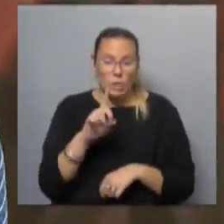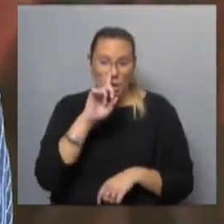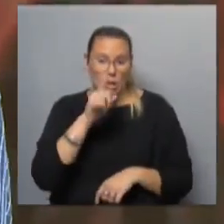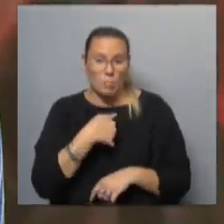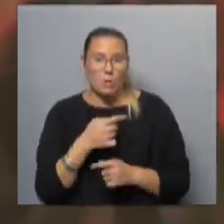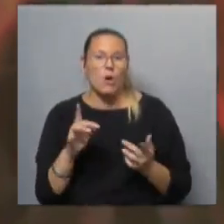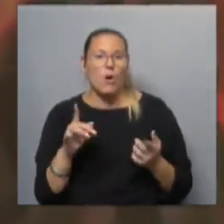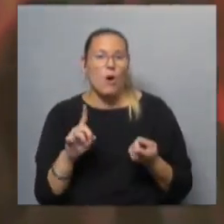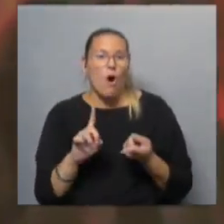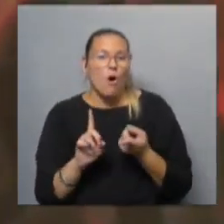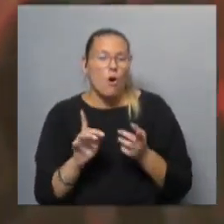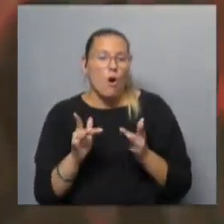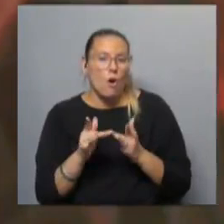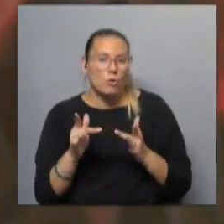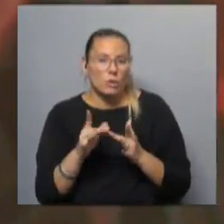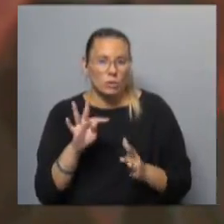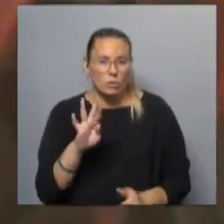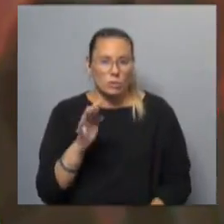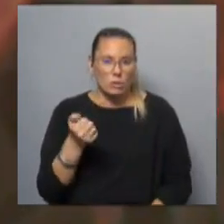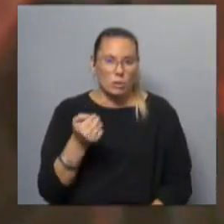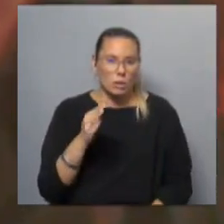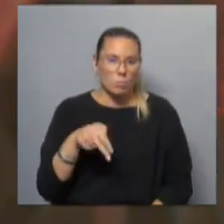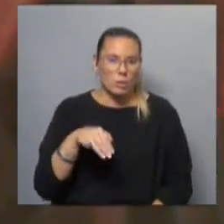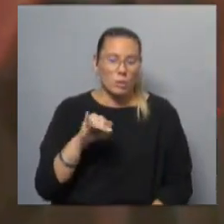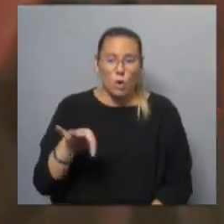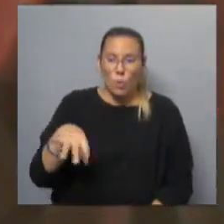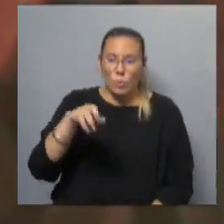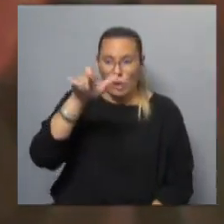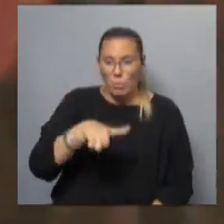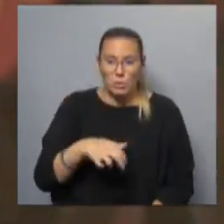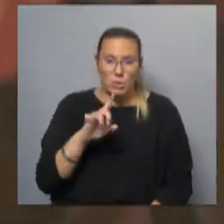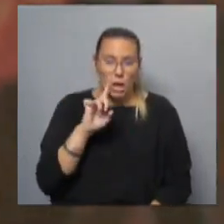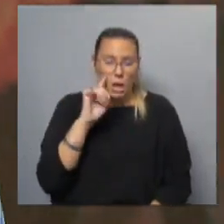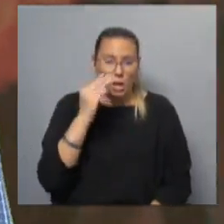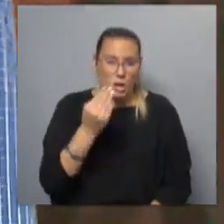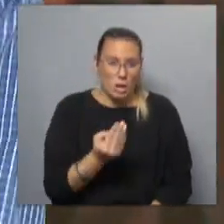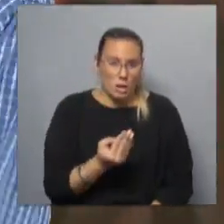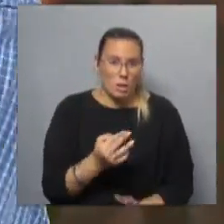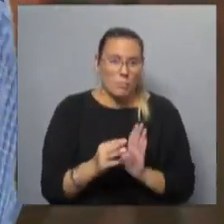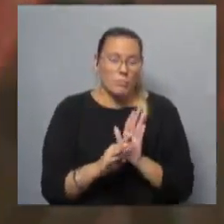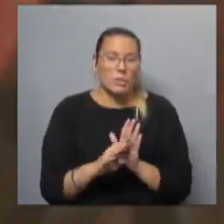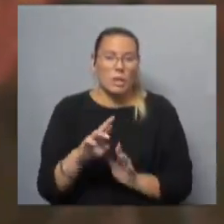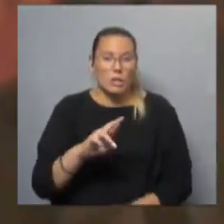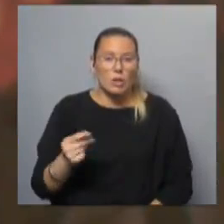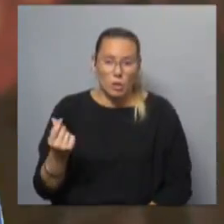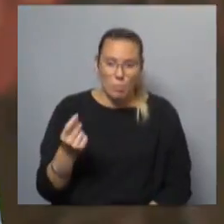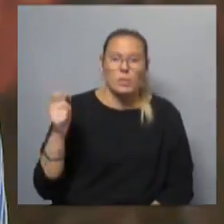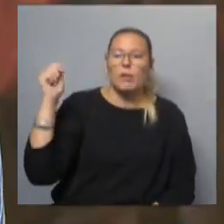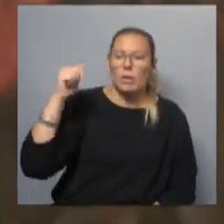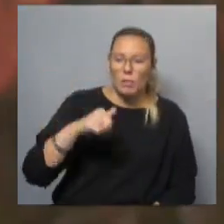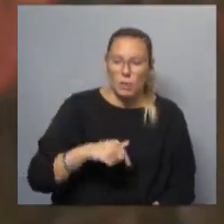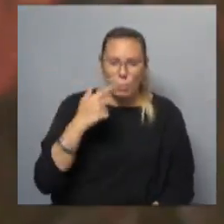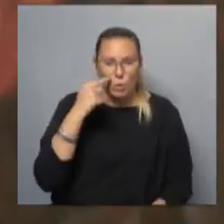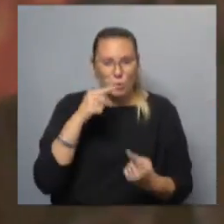Que inmediatamente hizo vínculo con Trapani. Es decir, por supuesto, la única persona de referencia que conocía a Ponsonby en el Río de la Plata, que además había venido acá por